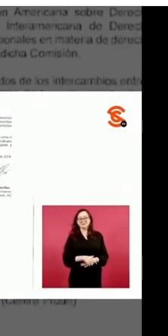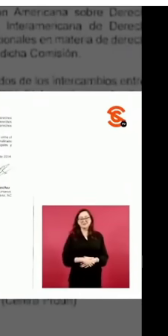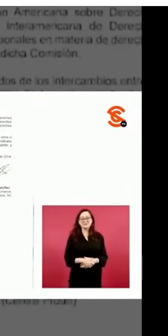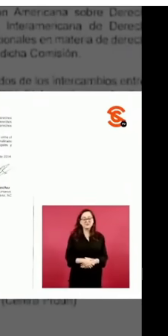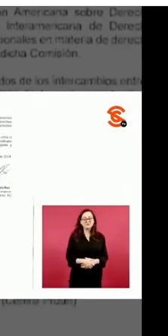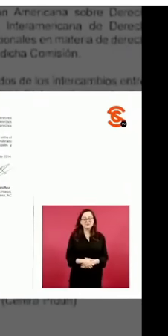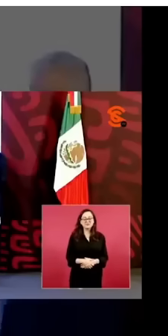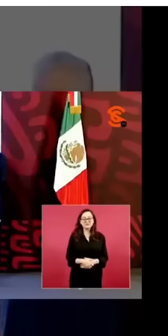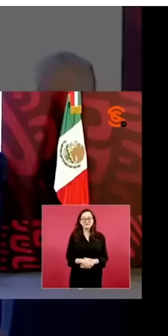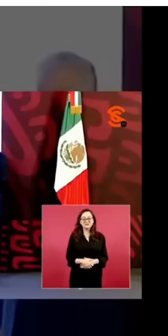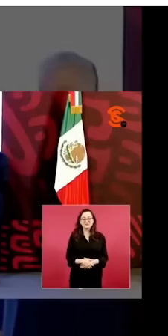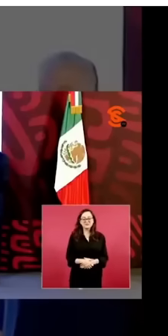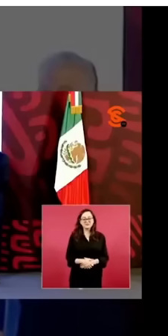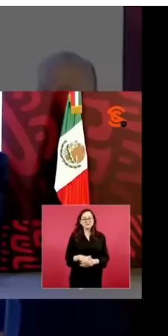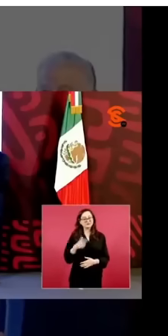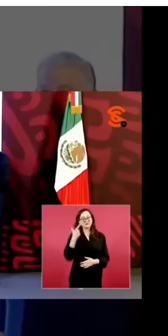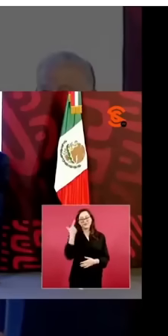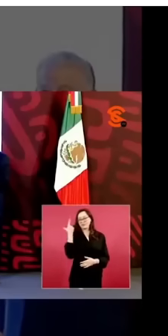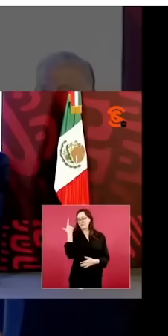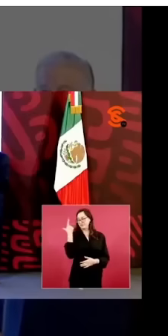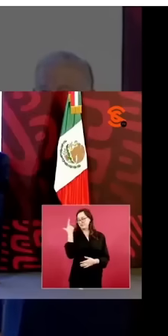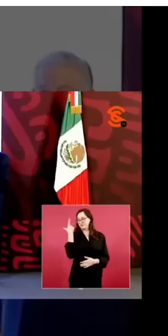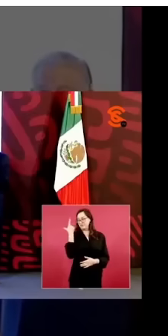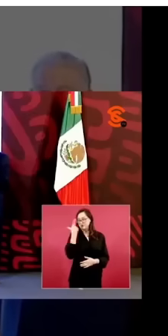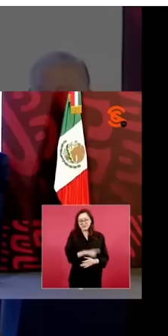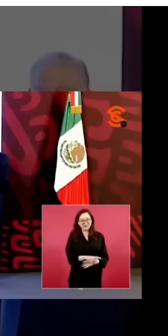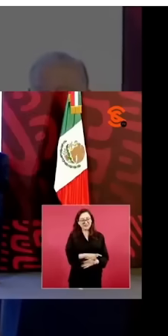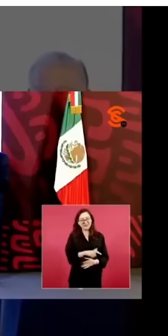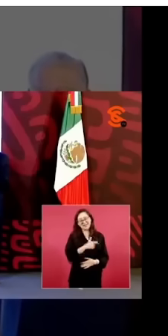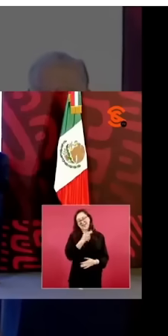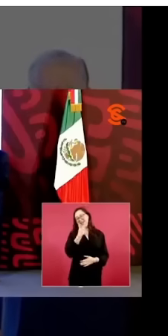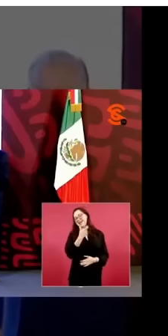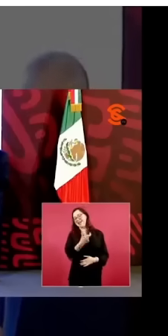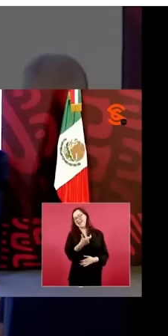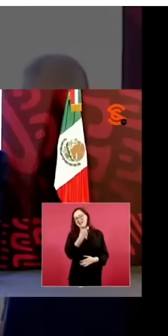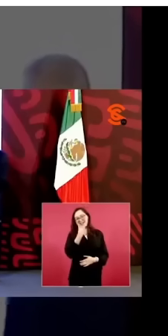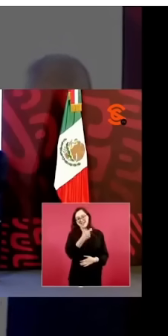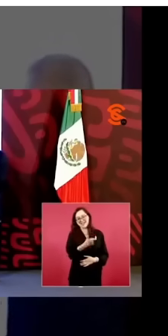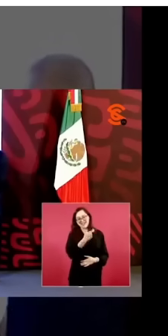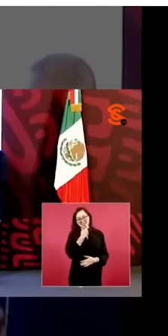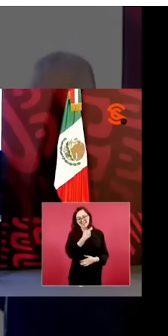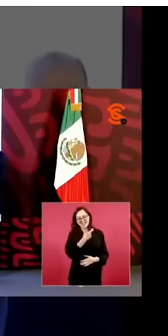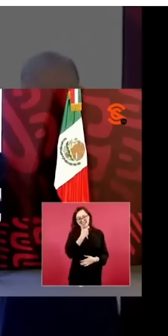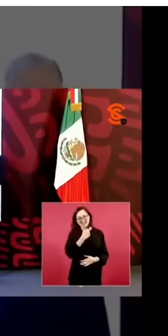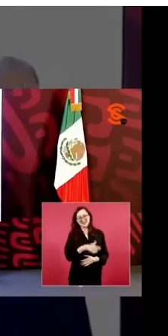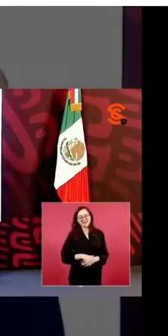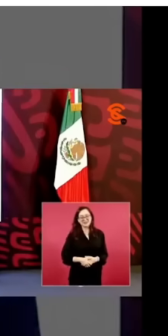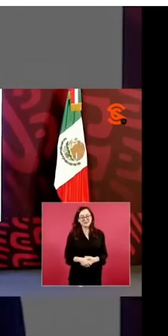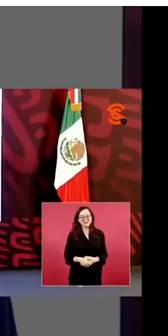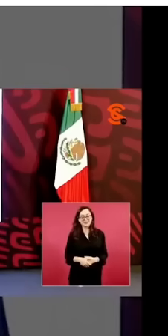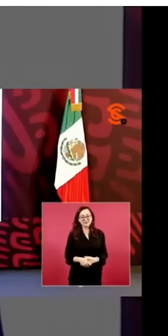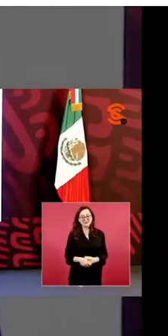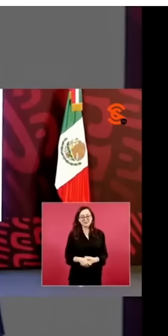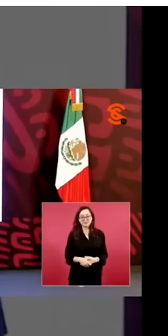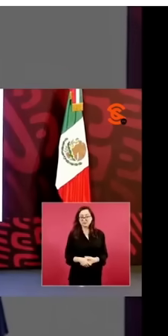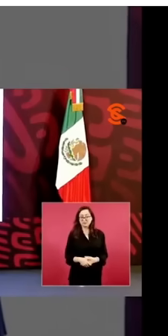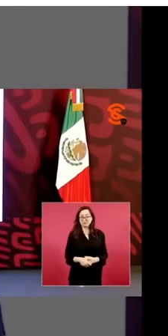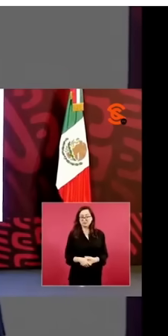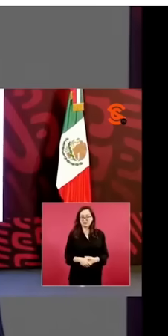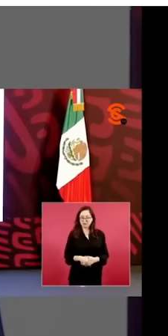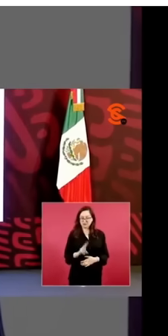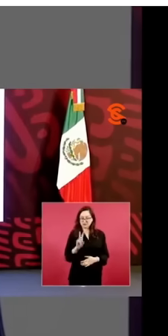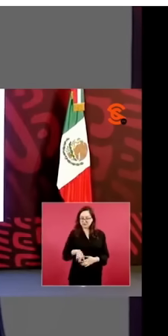fea tan fea que causa risa pero no causa risa